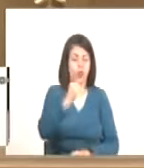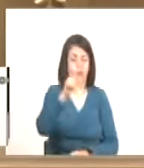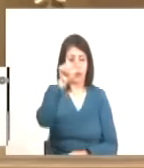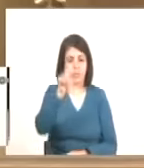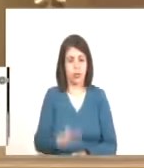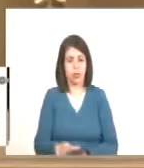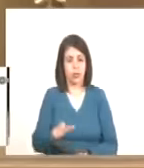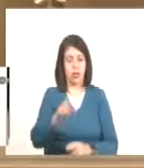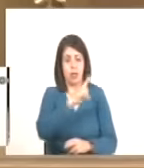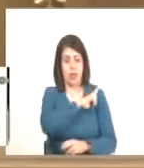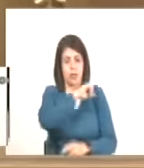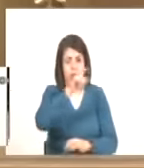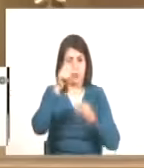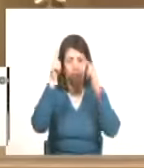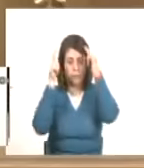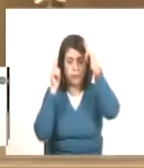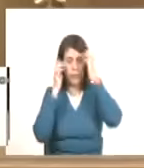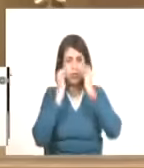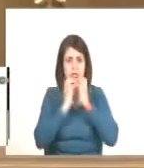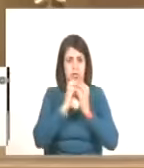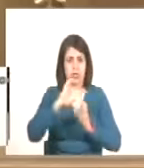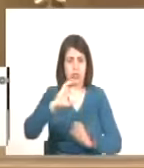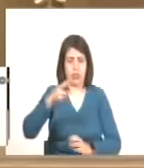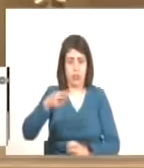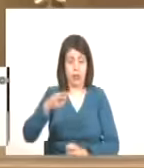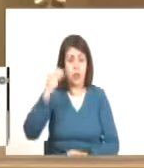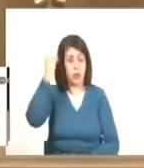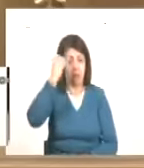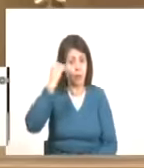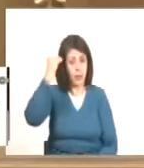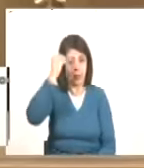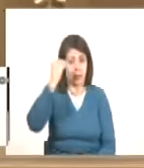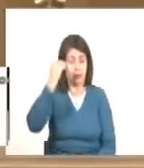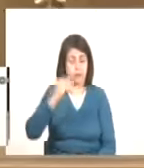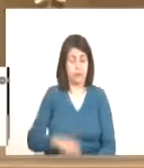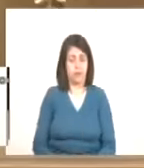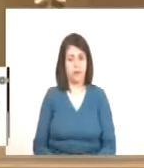heroico comandante Ernesto Che Guevara. Considerando